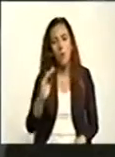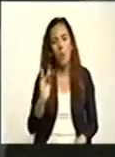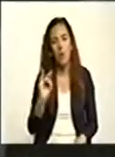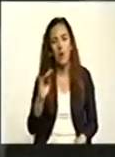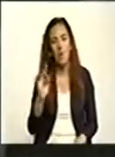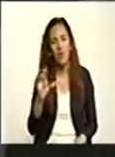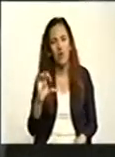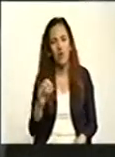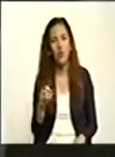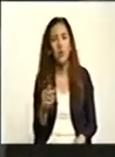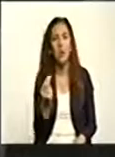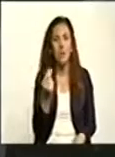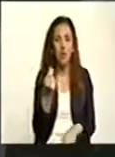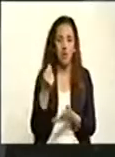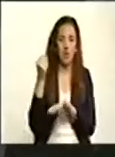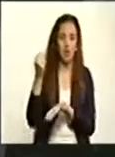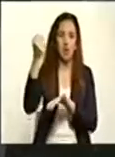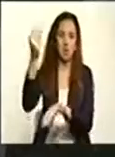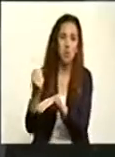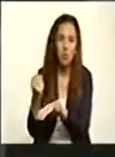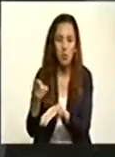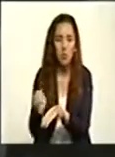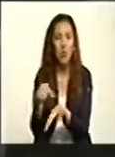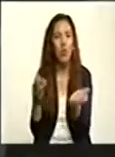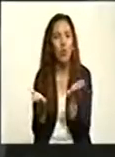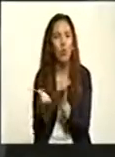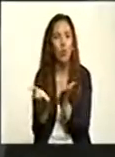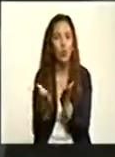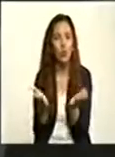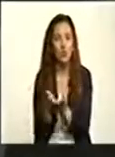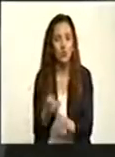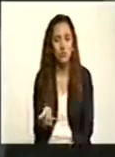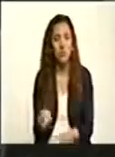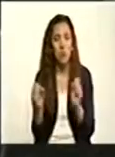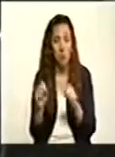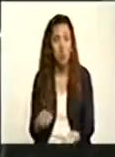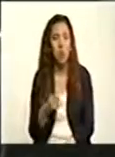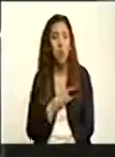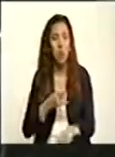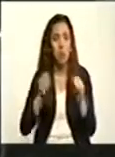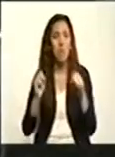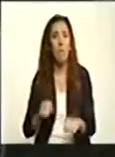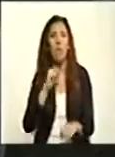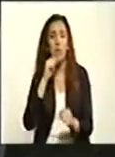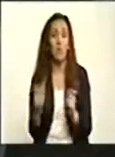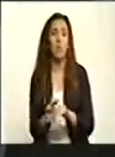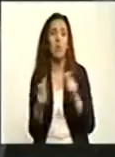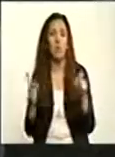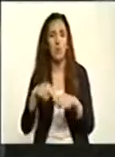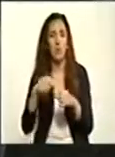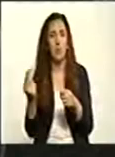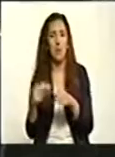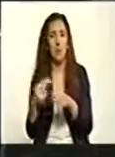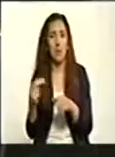Reducción de presupuesto para la educación podría aumentar la deserción universitaria. RCN